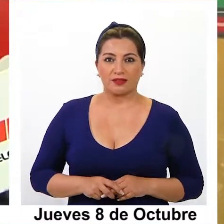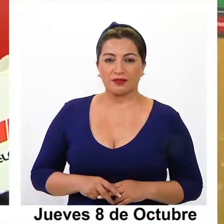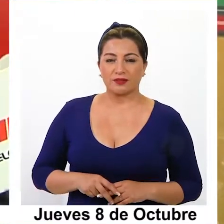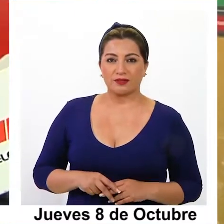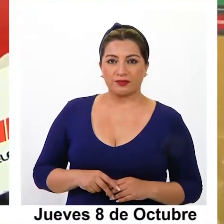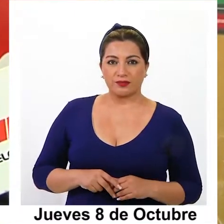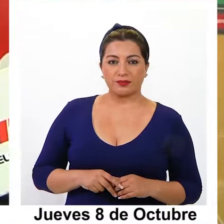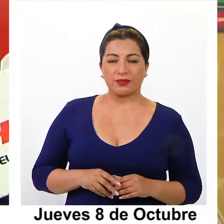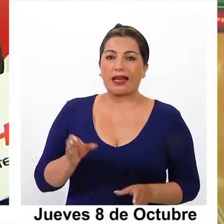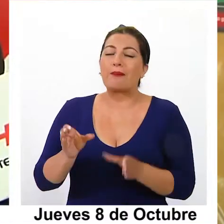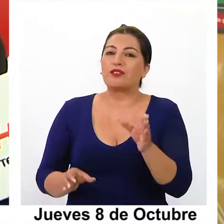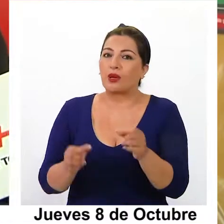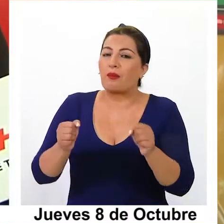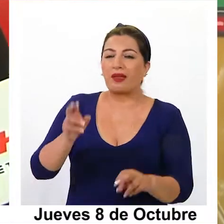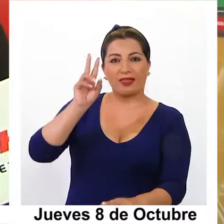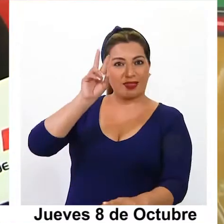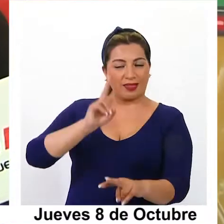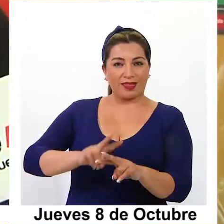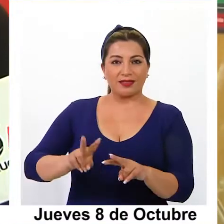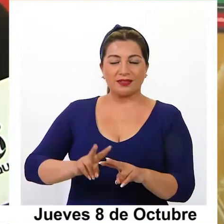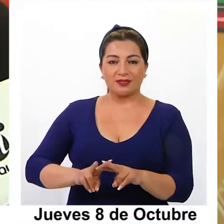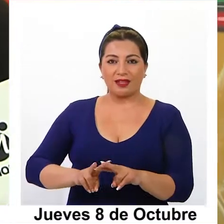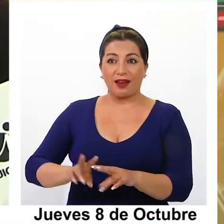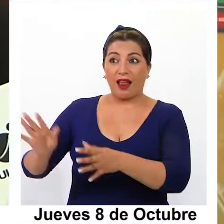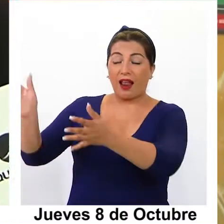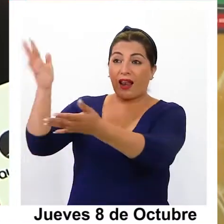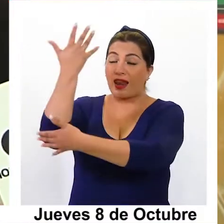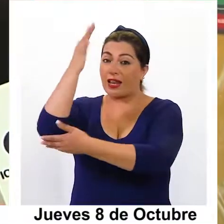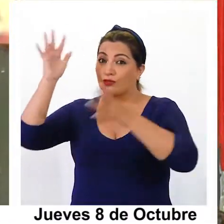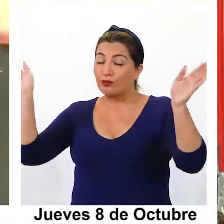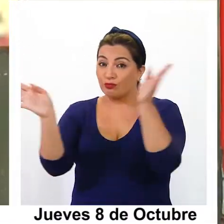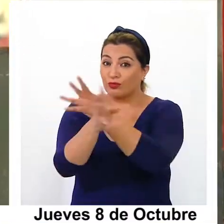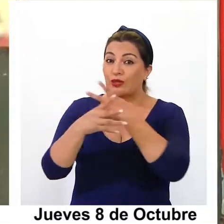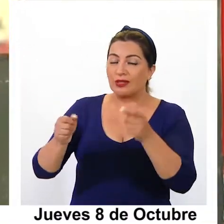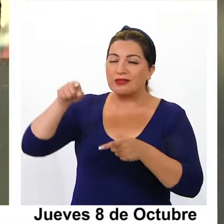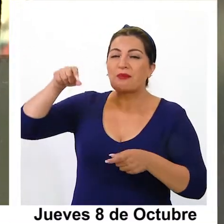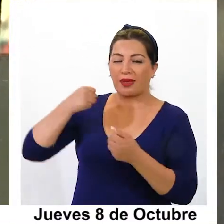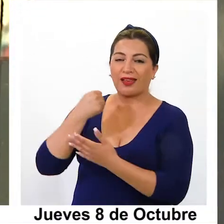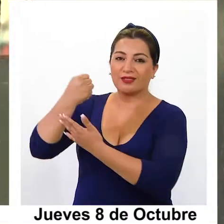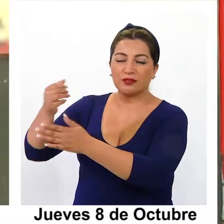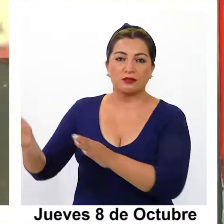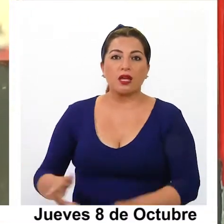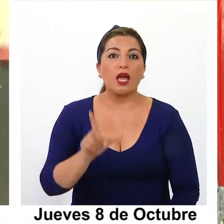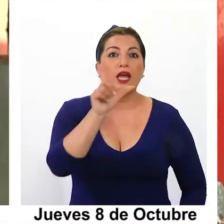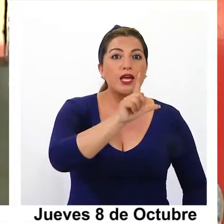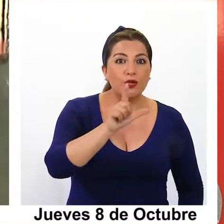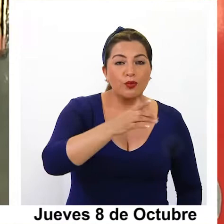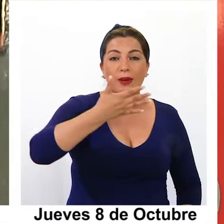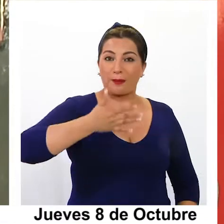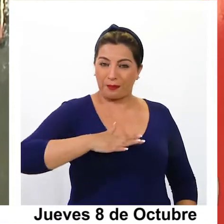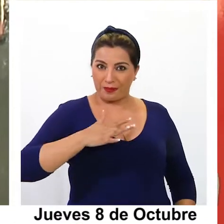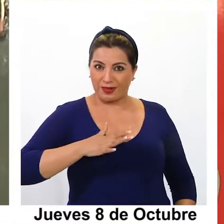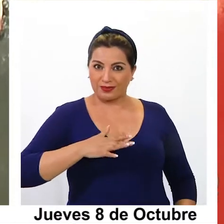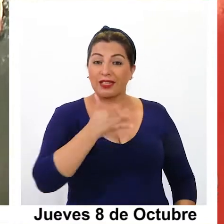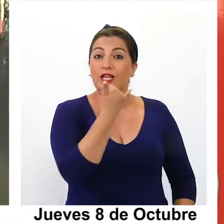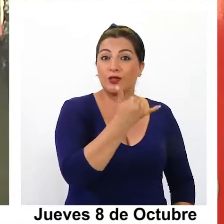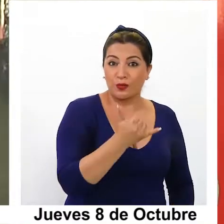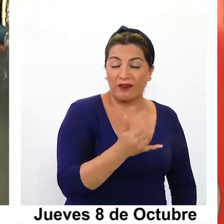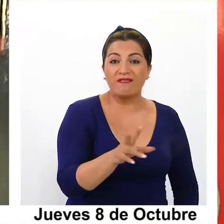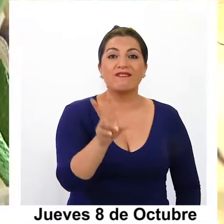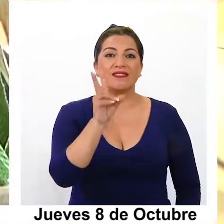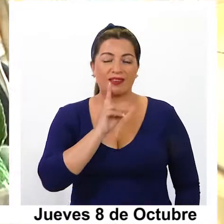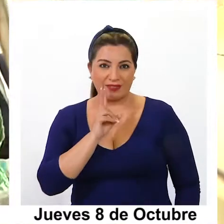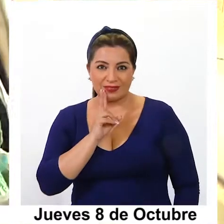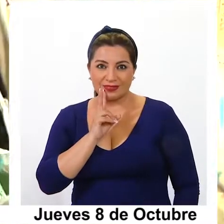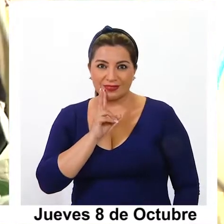puede hacer este gesto con la naturaleza, con nuestro planeta. Ya lo sabe, lunes, martes, jueves